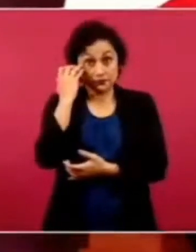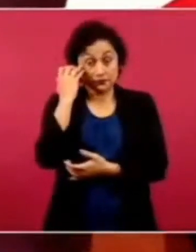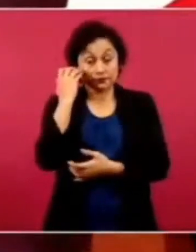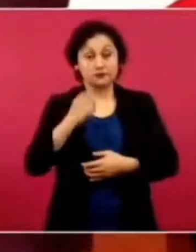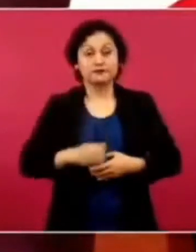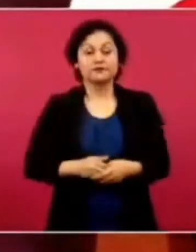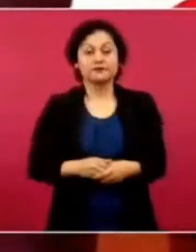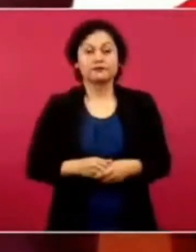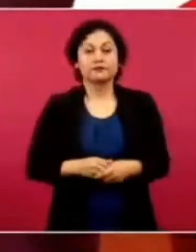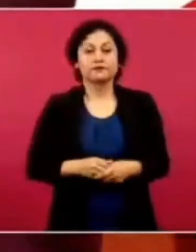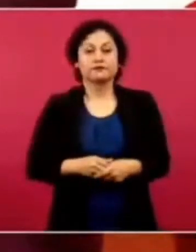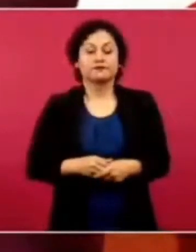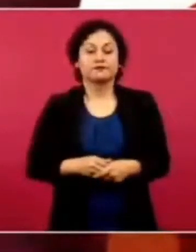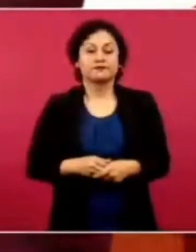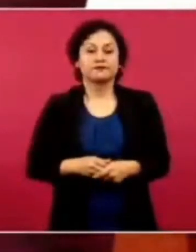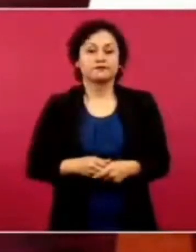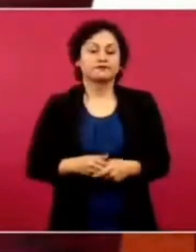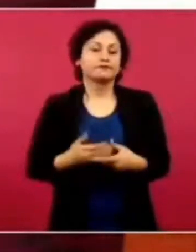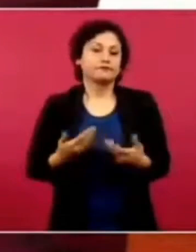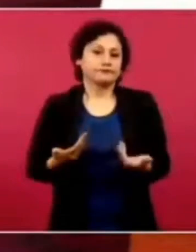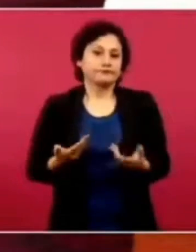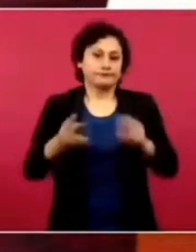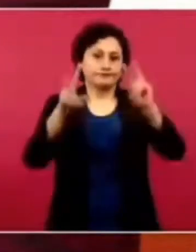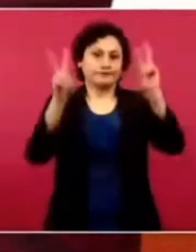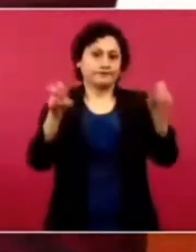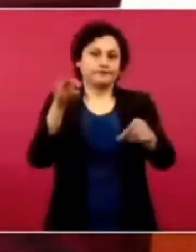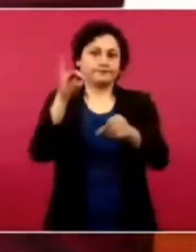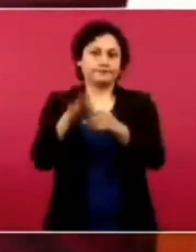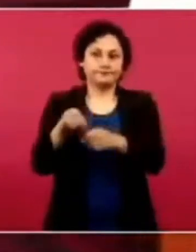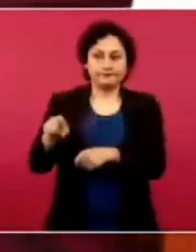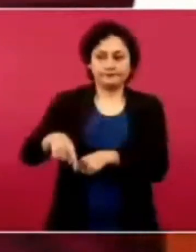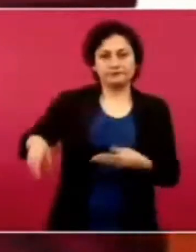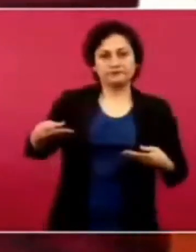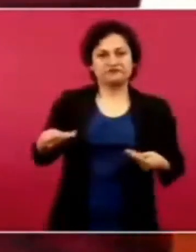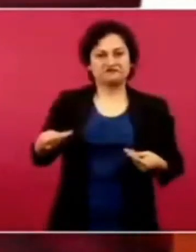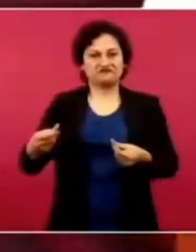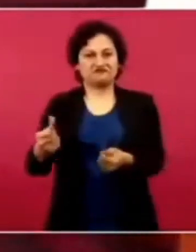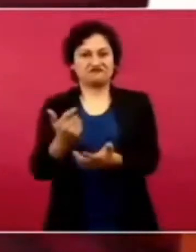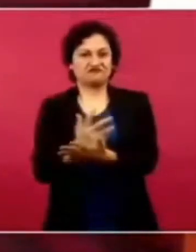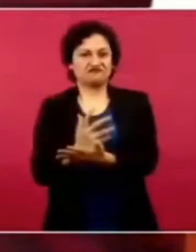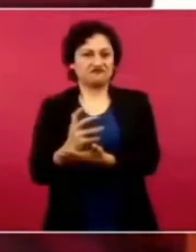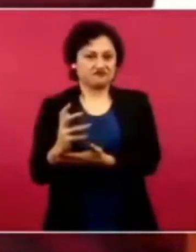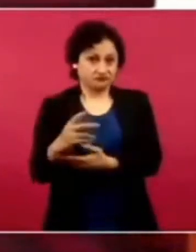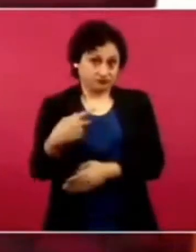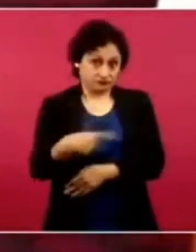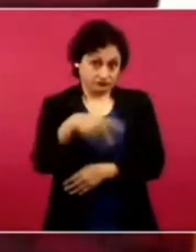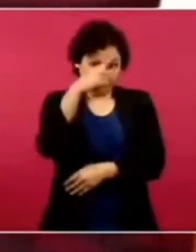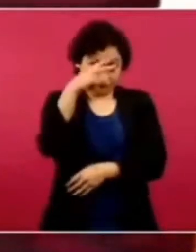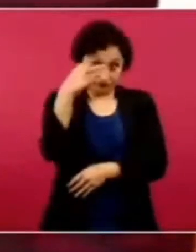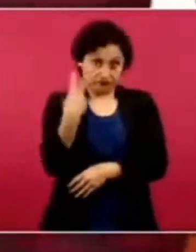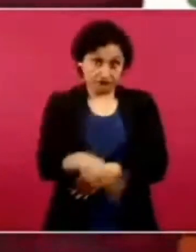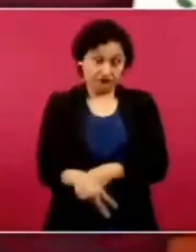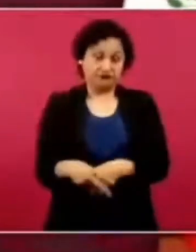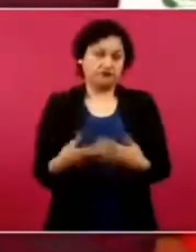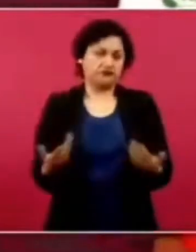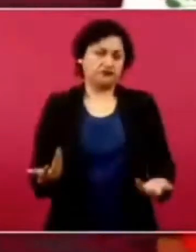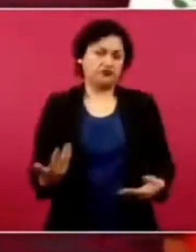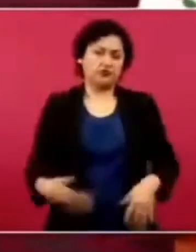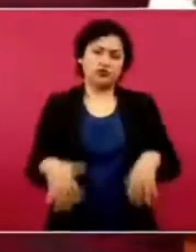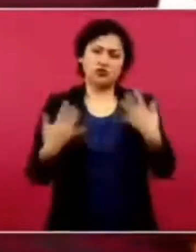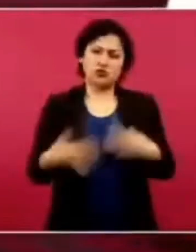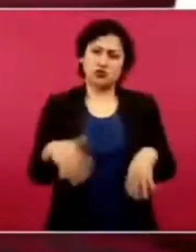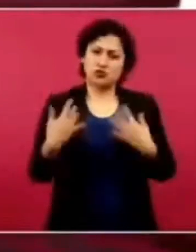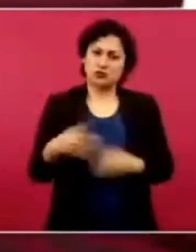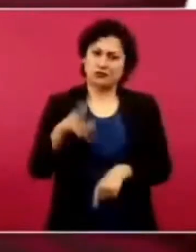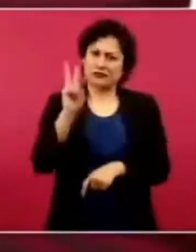el alto costo de las elecciones en México que son de las más